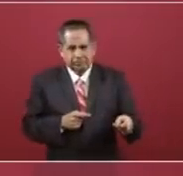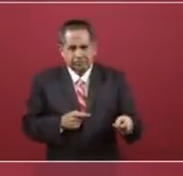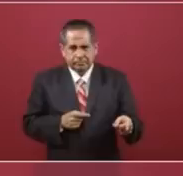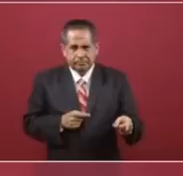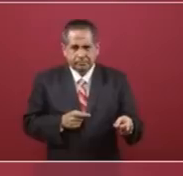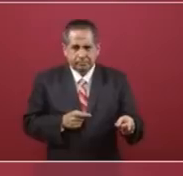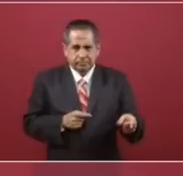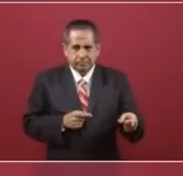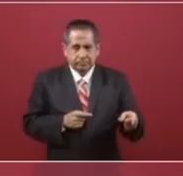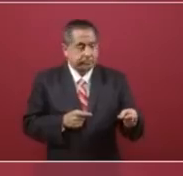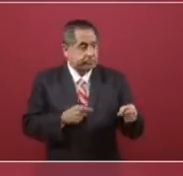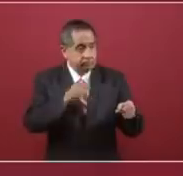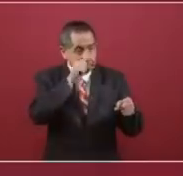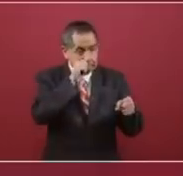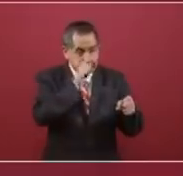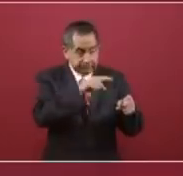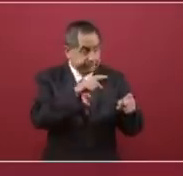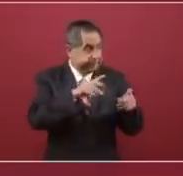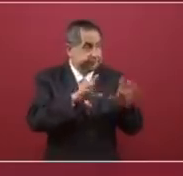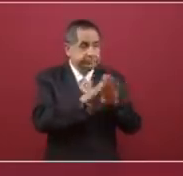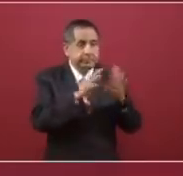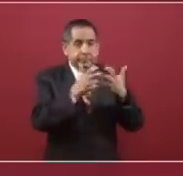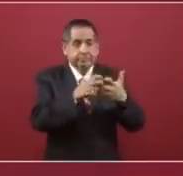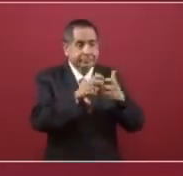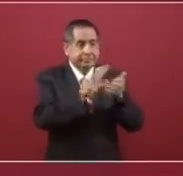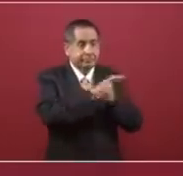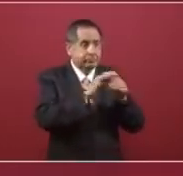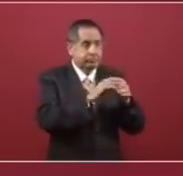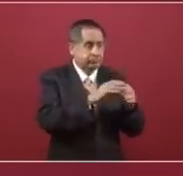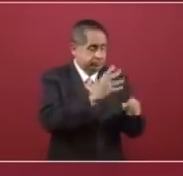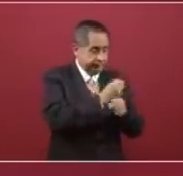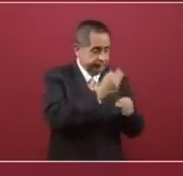que es parte de todo el proceso de refinación